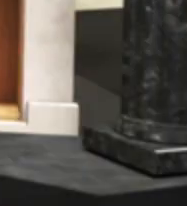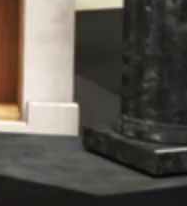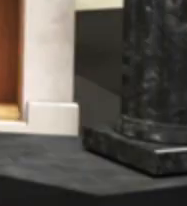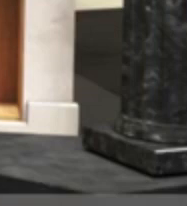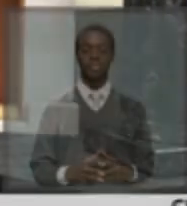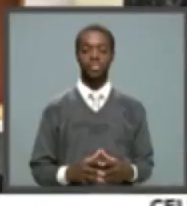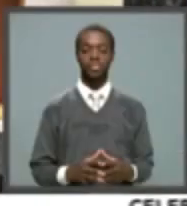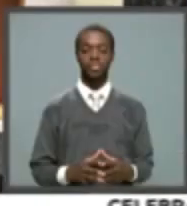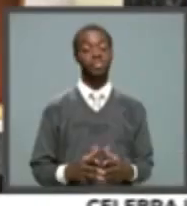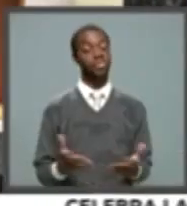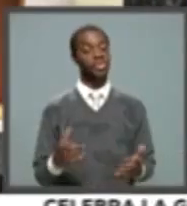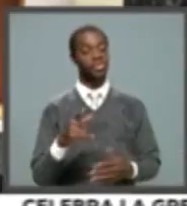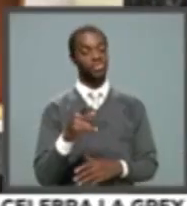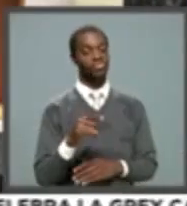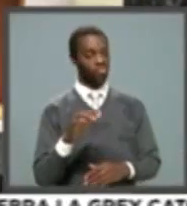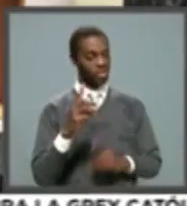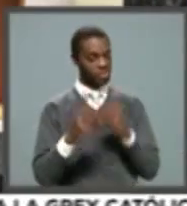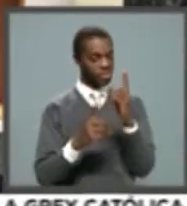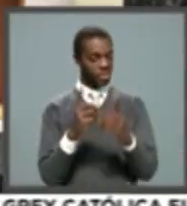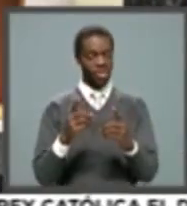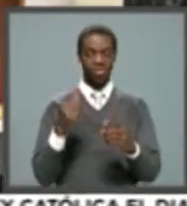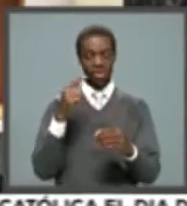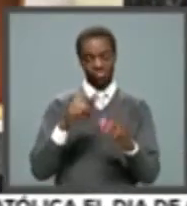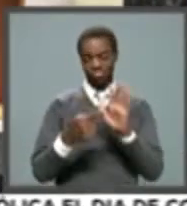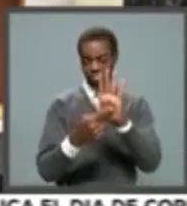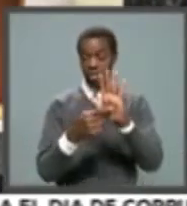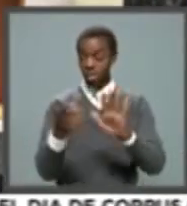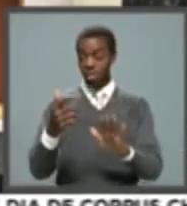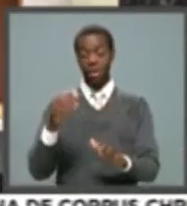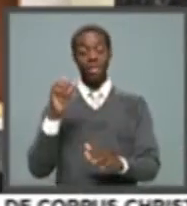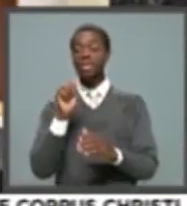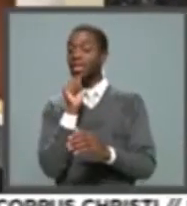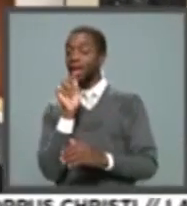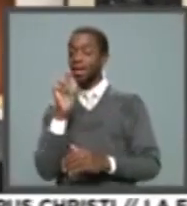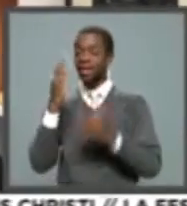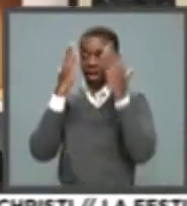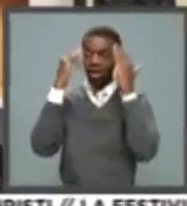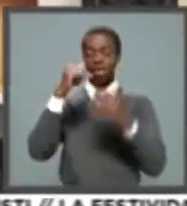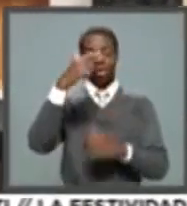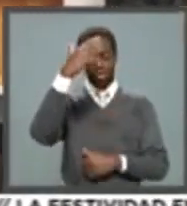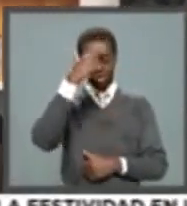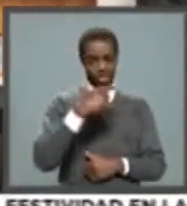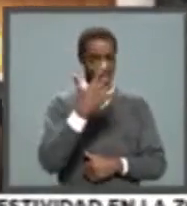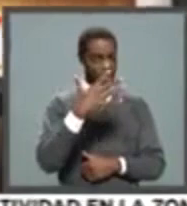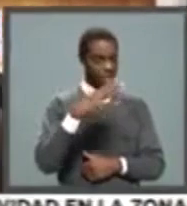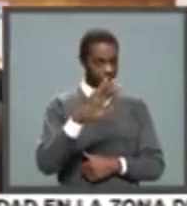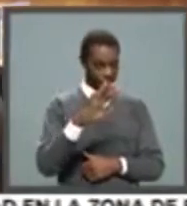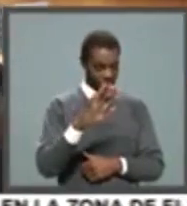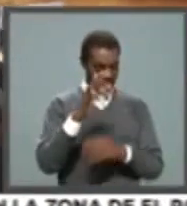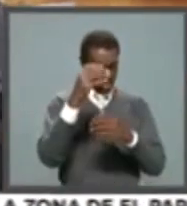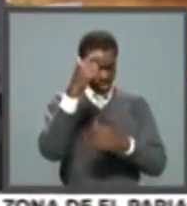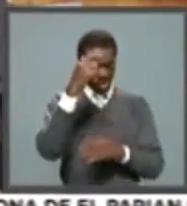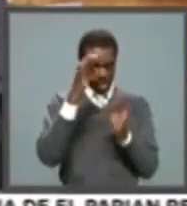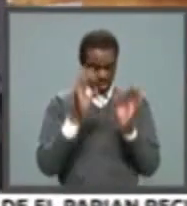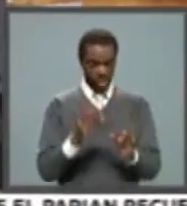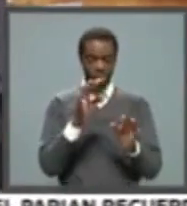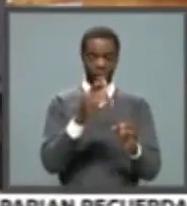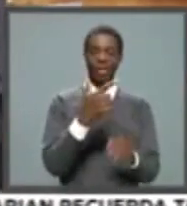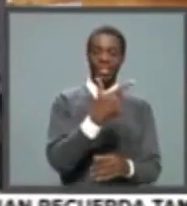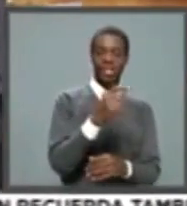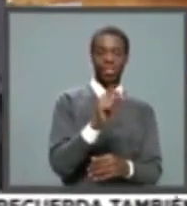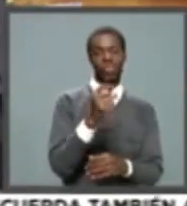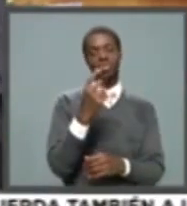Así está el panorama de la información deportiva y, por supuesto, Saray Carlos, hoy una cita 10 p.m. en el área por el 7.2 con todo esto y mucho